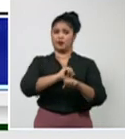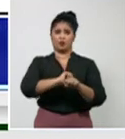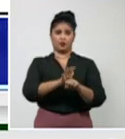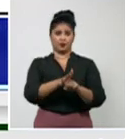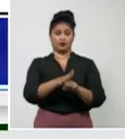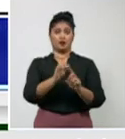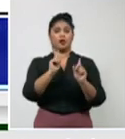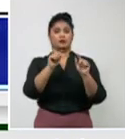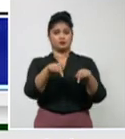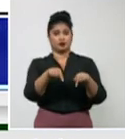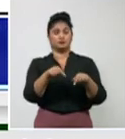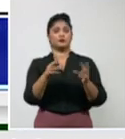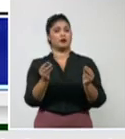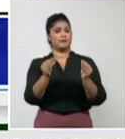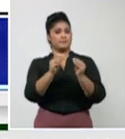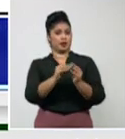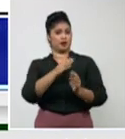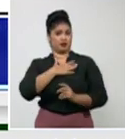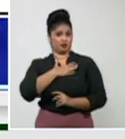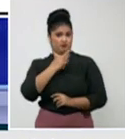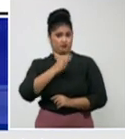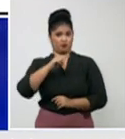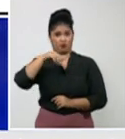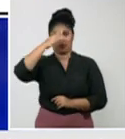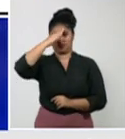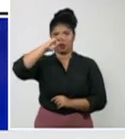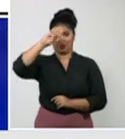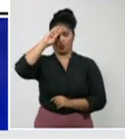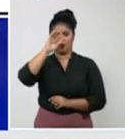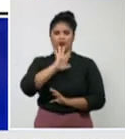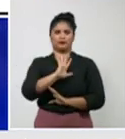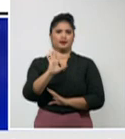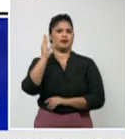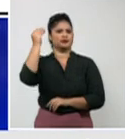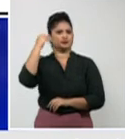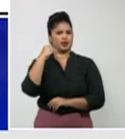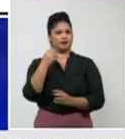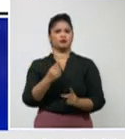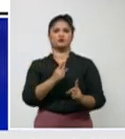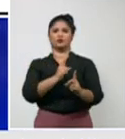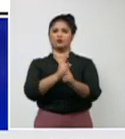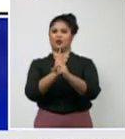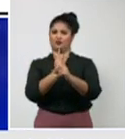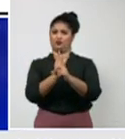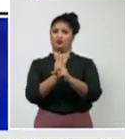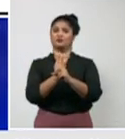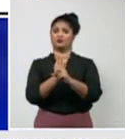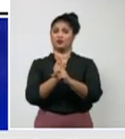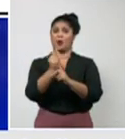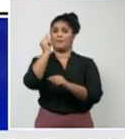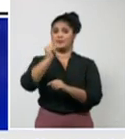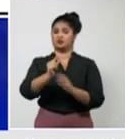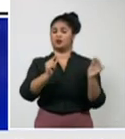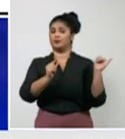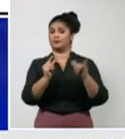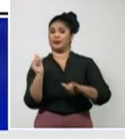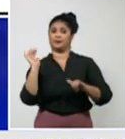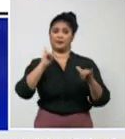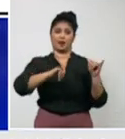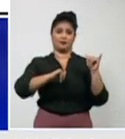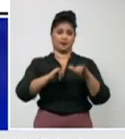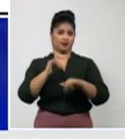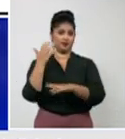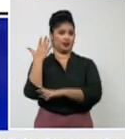días, muchas veces la relación o el contacto infectante ha sido o directamente con